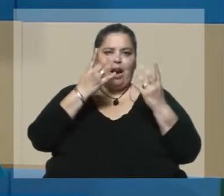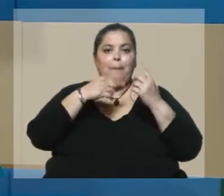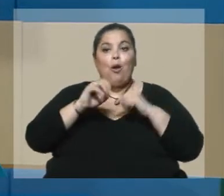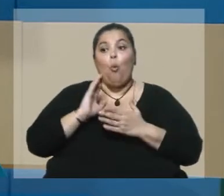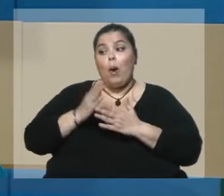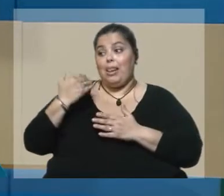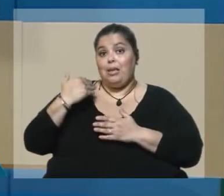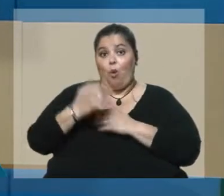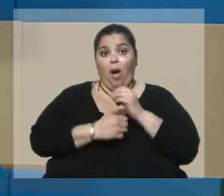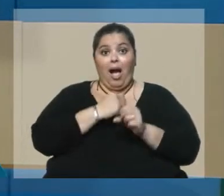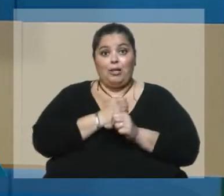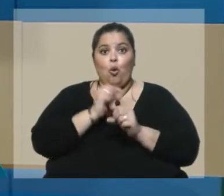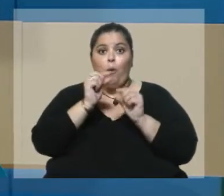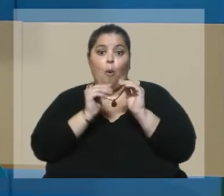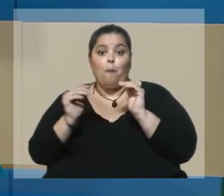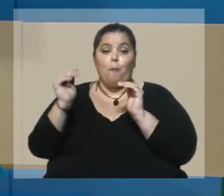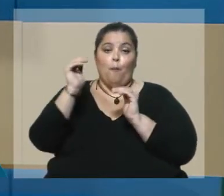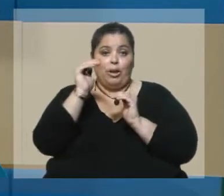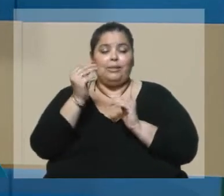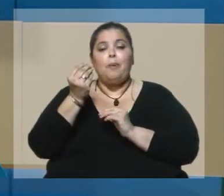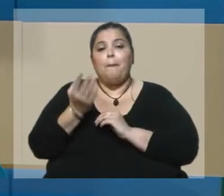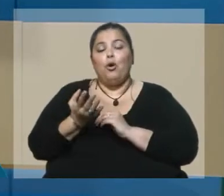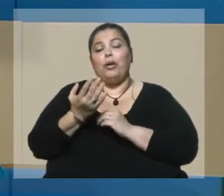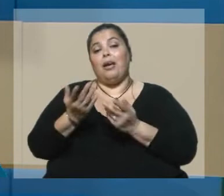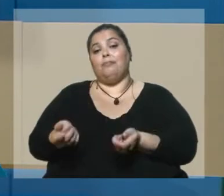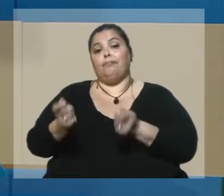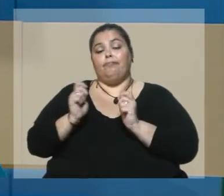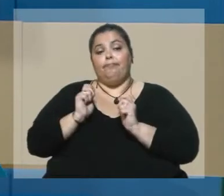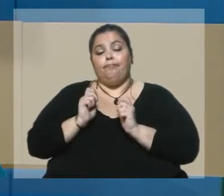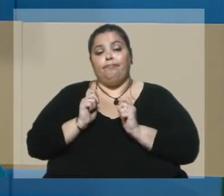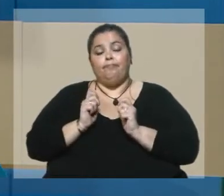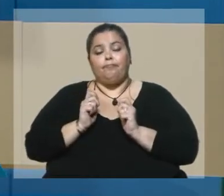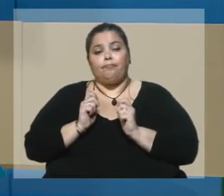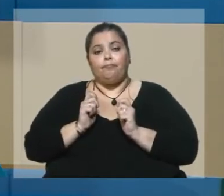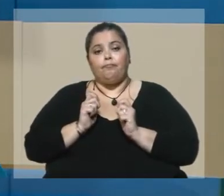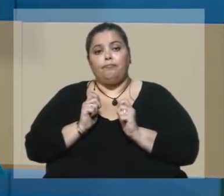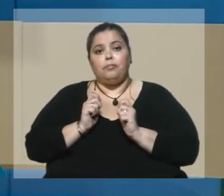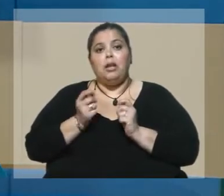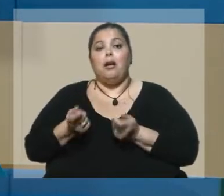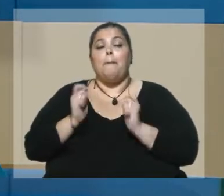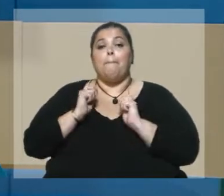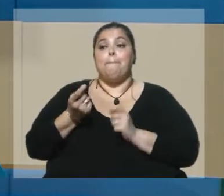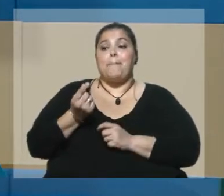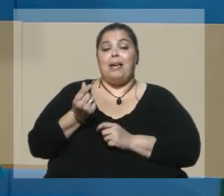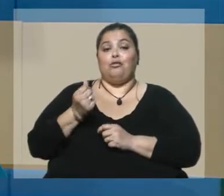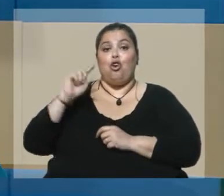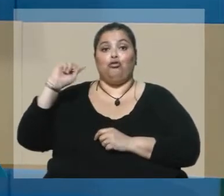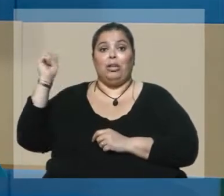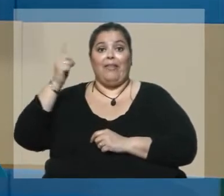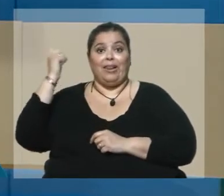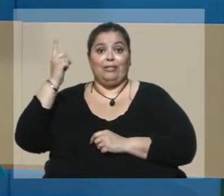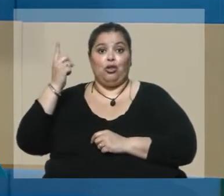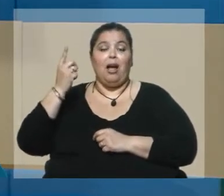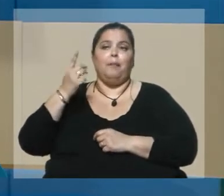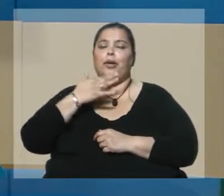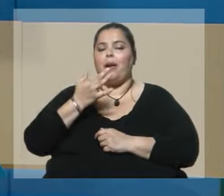hemos estado por encima porque En definitiva hemos recibido un shock de precios externo vinculado a algunos